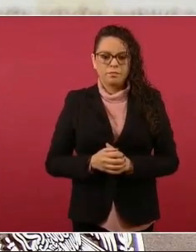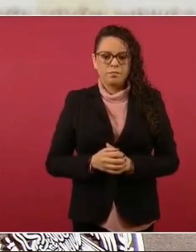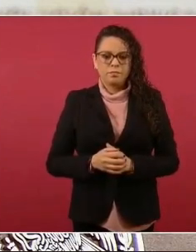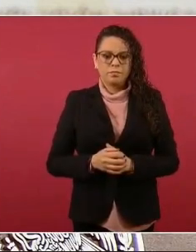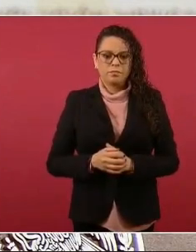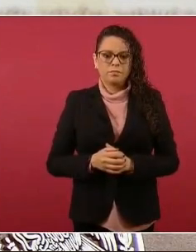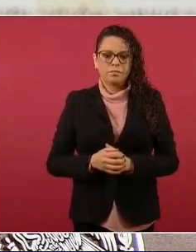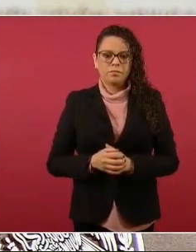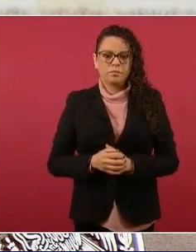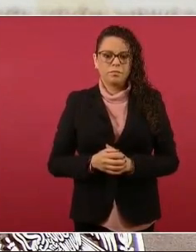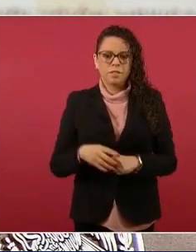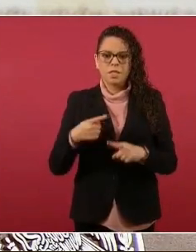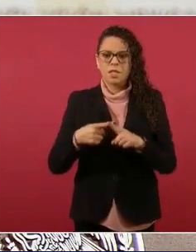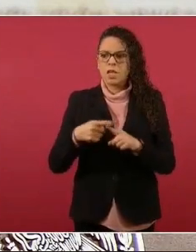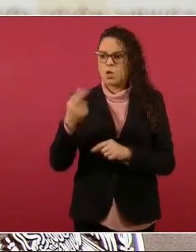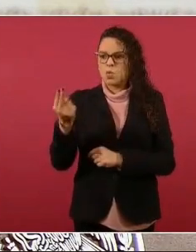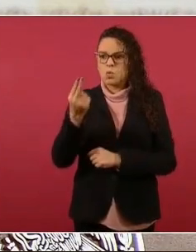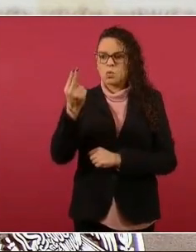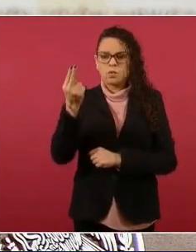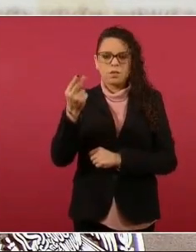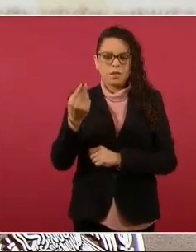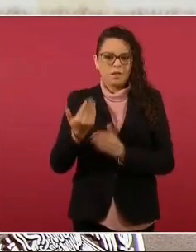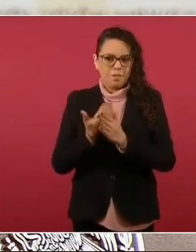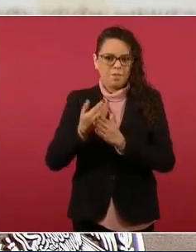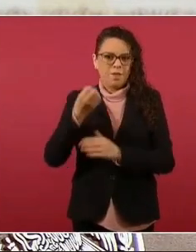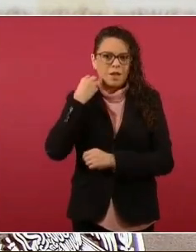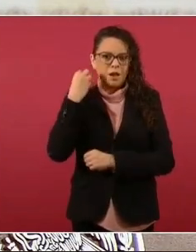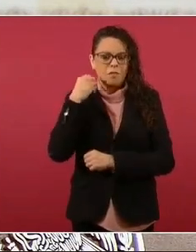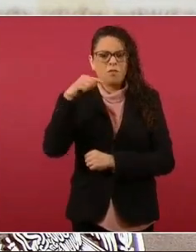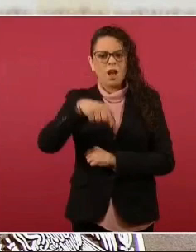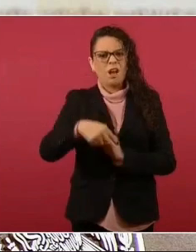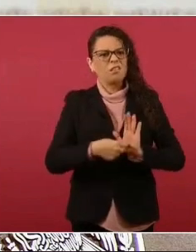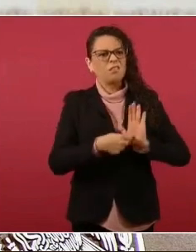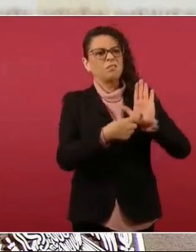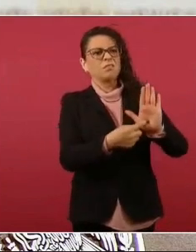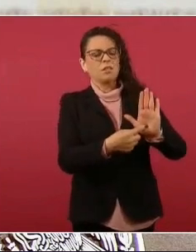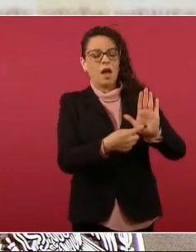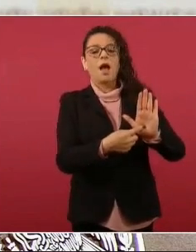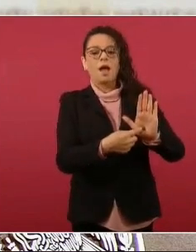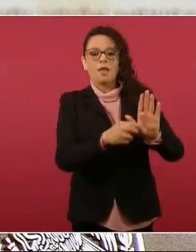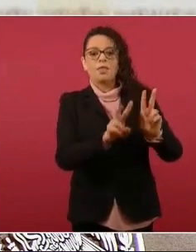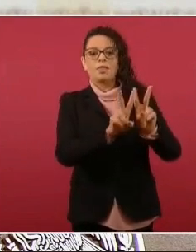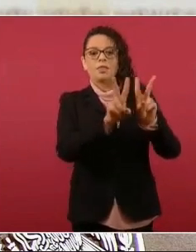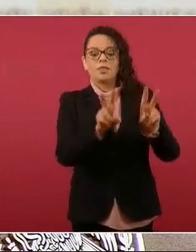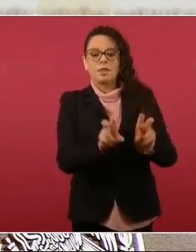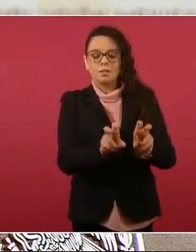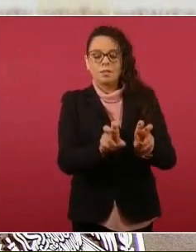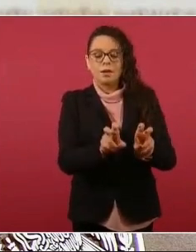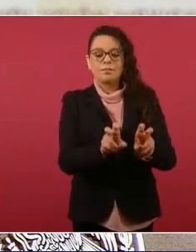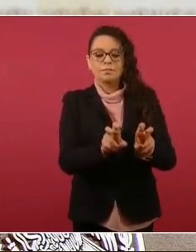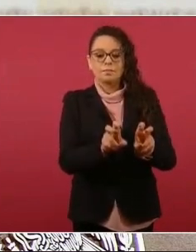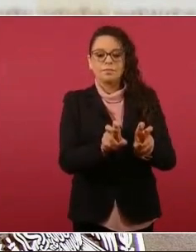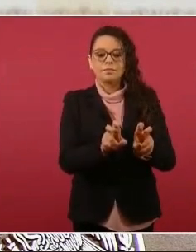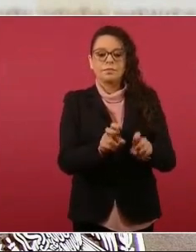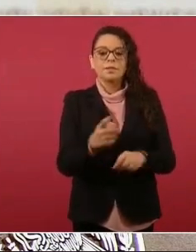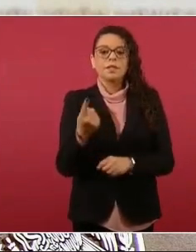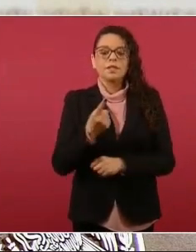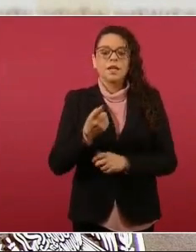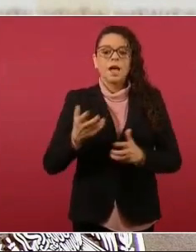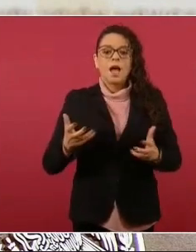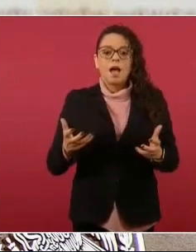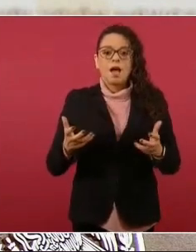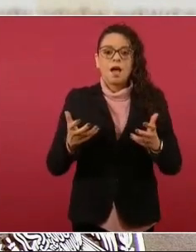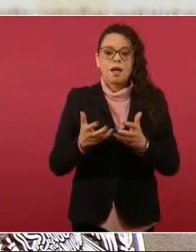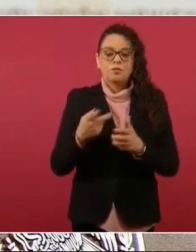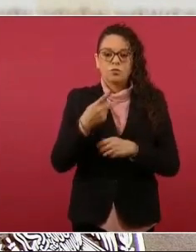ustedes presentó durante la conferencia matutina. Y esto es relacionado, el tema es las acciones que se llevan a cabo en